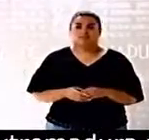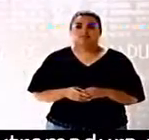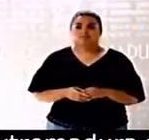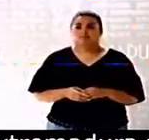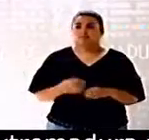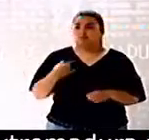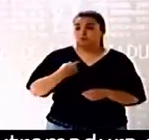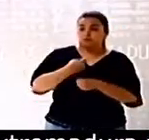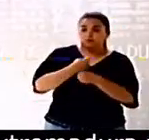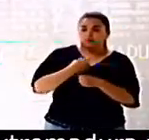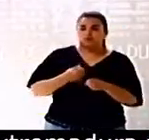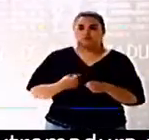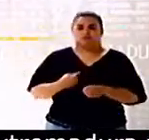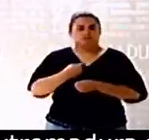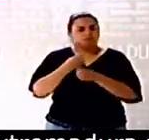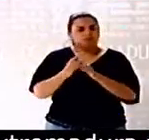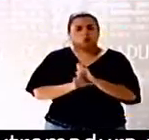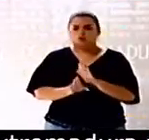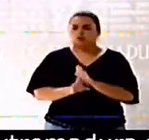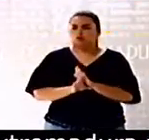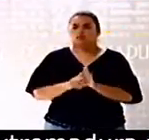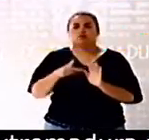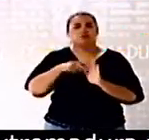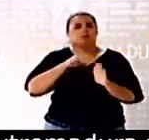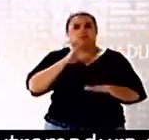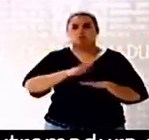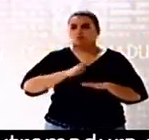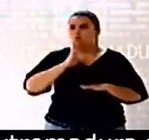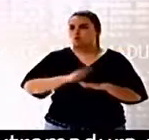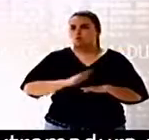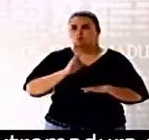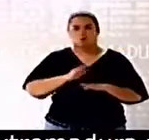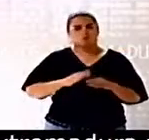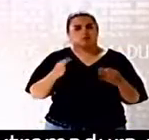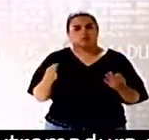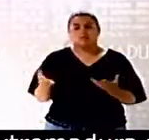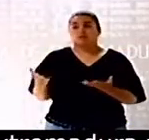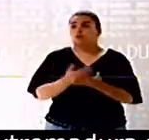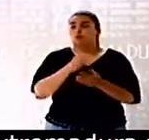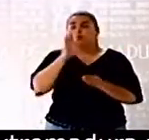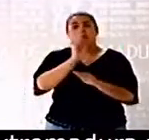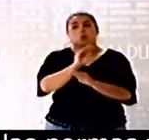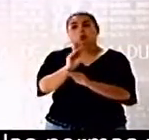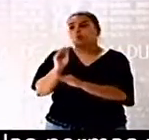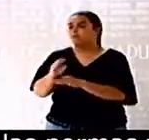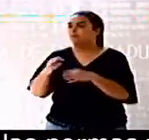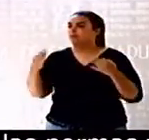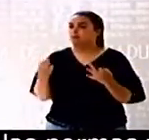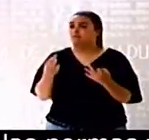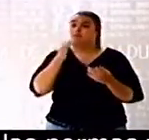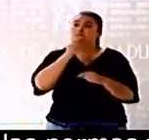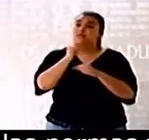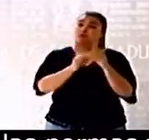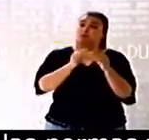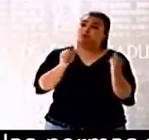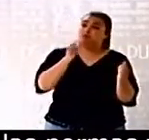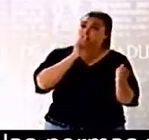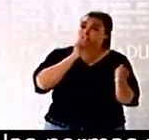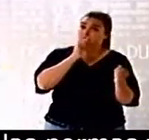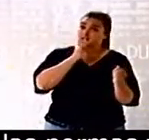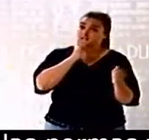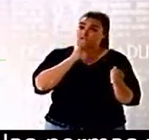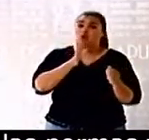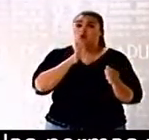obligarnos y seguir obligándonos a cumplir las normas y a tener todas las precauciones del mundo porque este bicho no se ha ido, porque